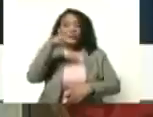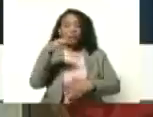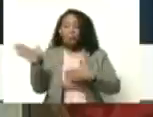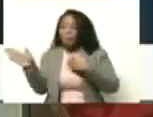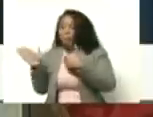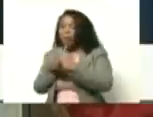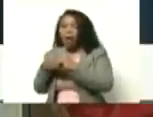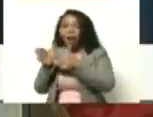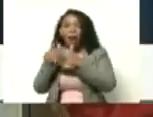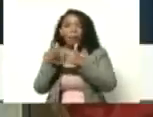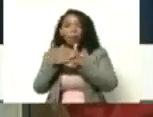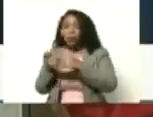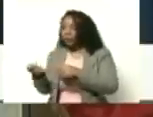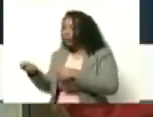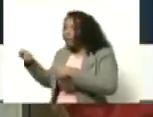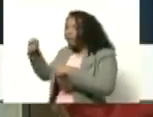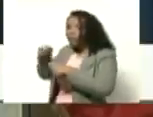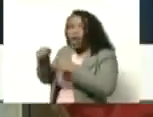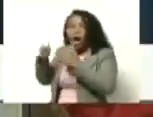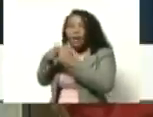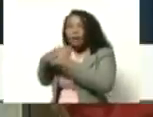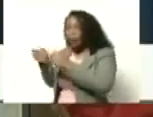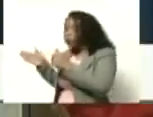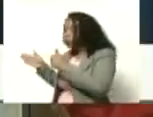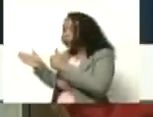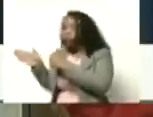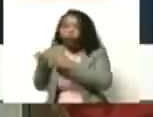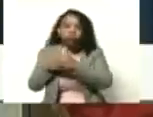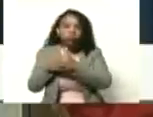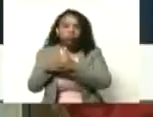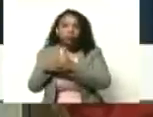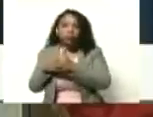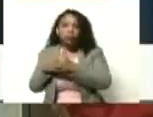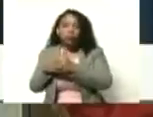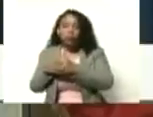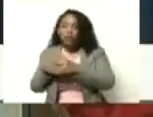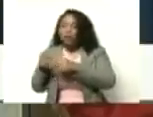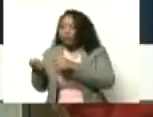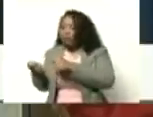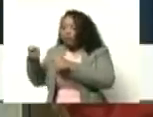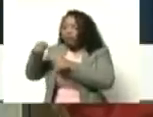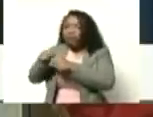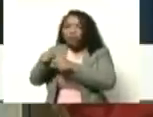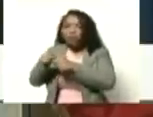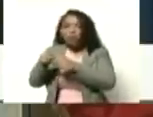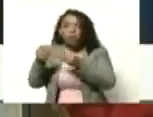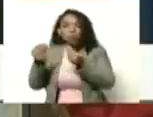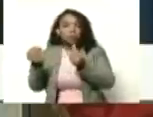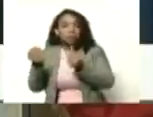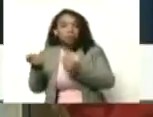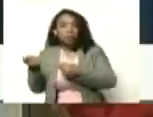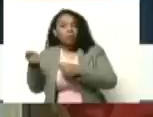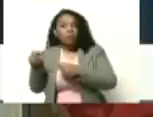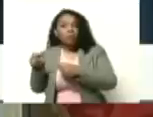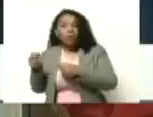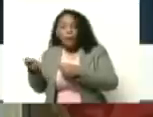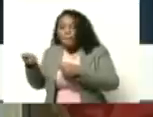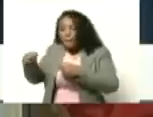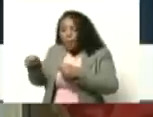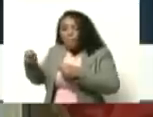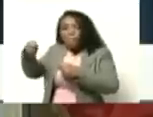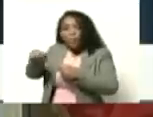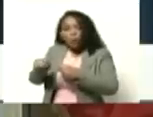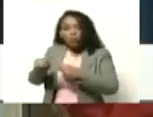la puerta de su casa le dio a la cerradura el toque de dos veces